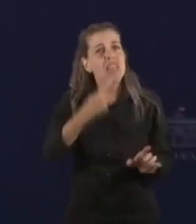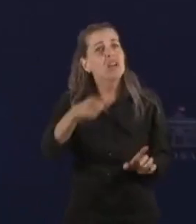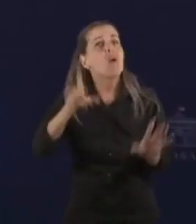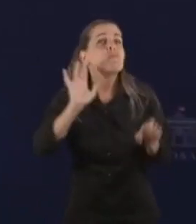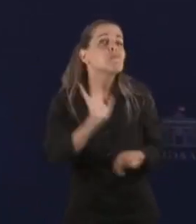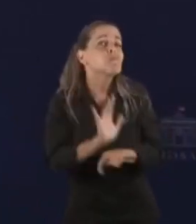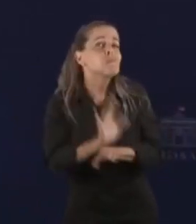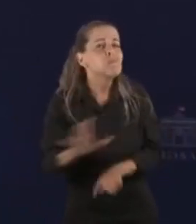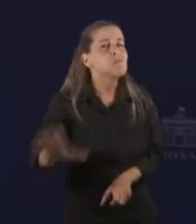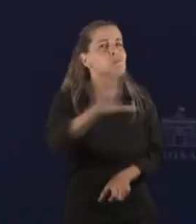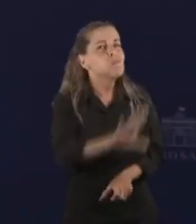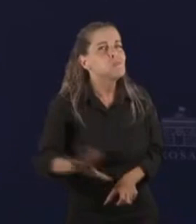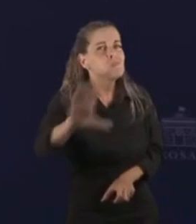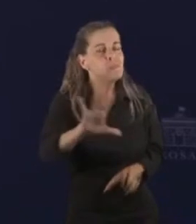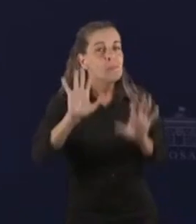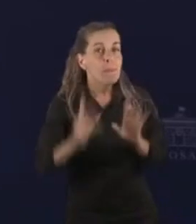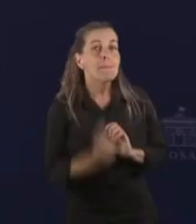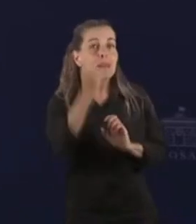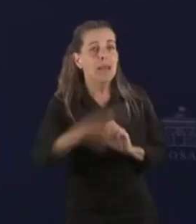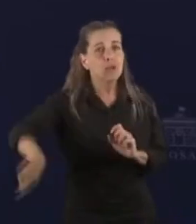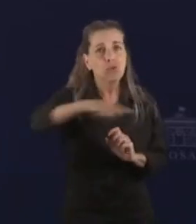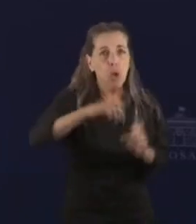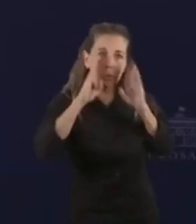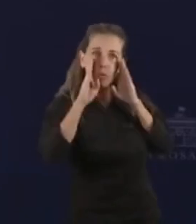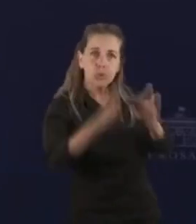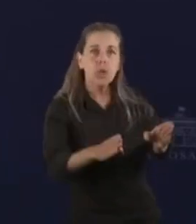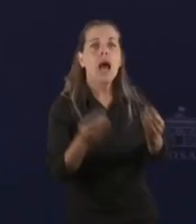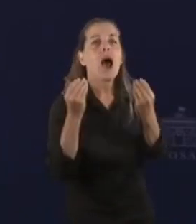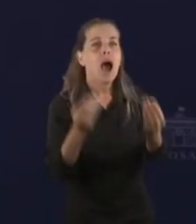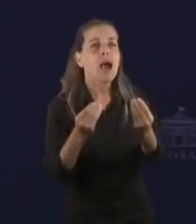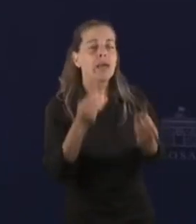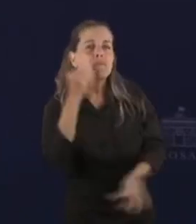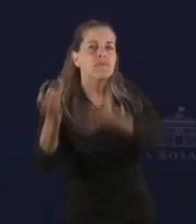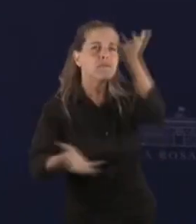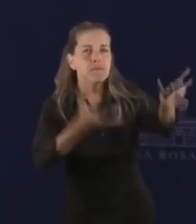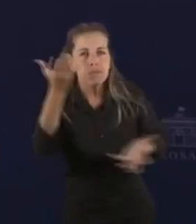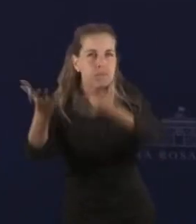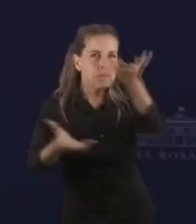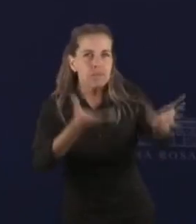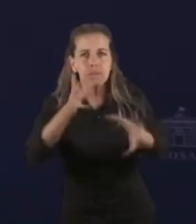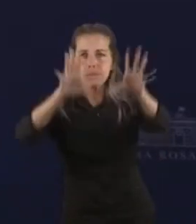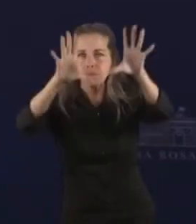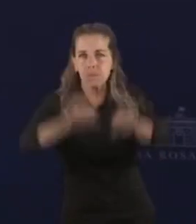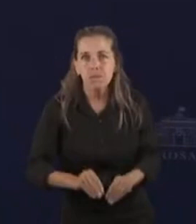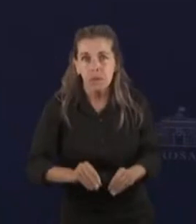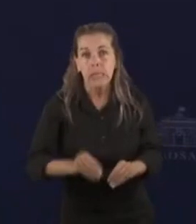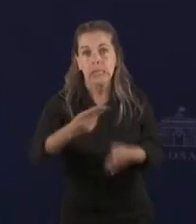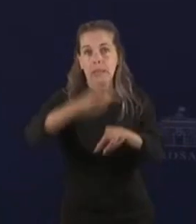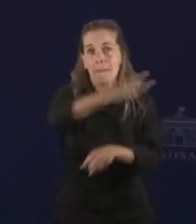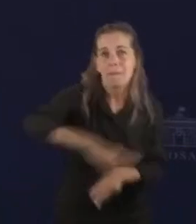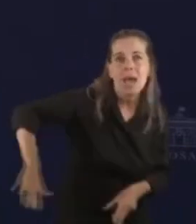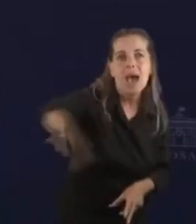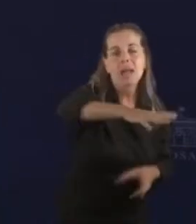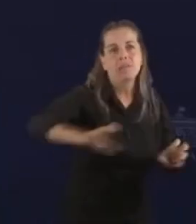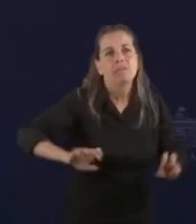primero están abocados a o estamos todos abocados a que efectivamente a poder